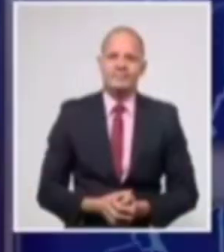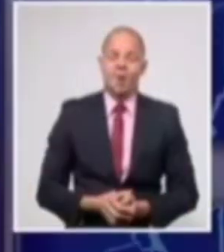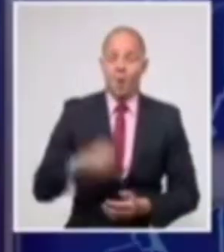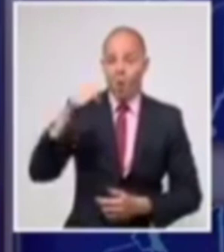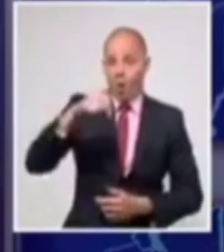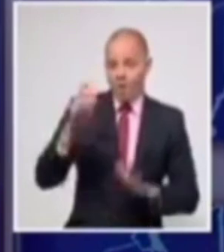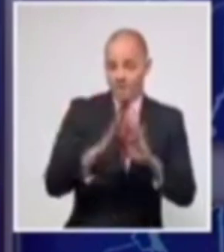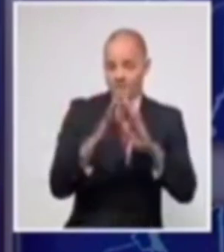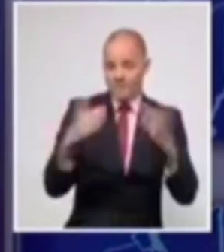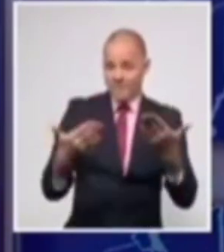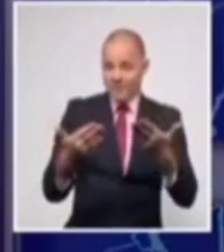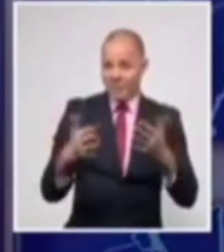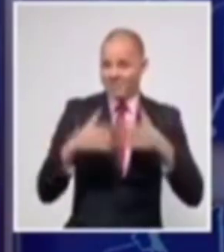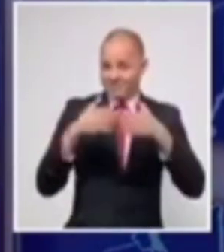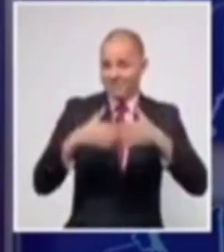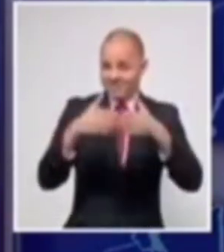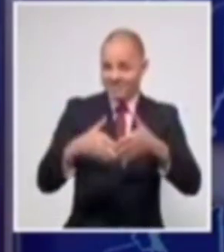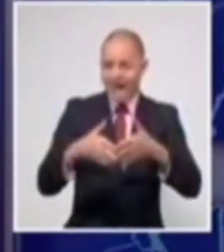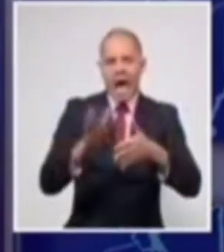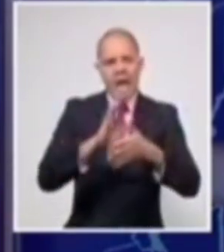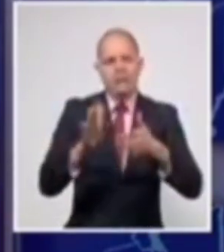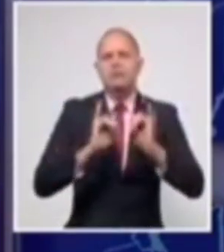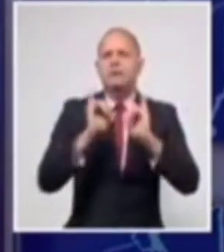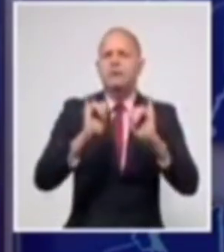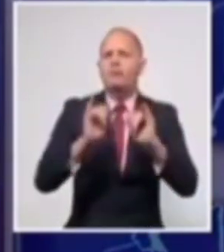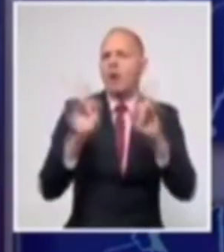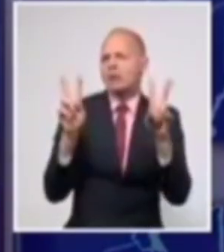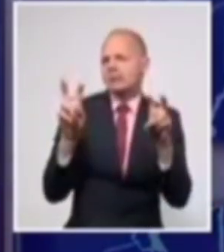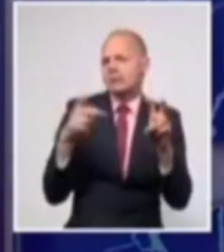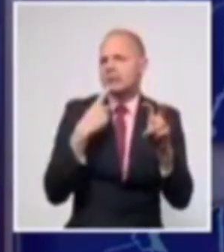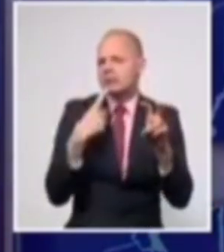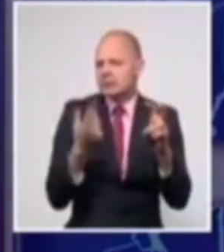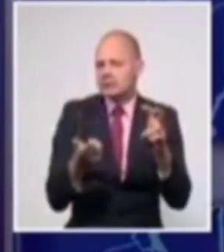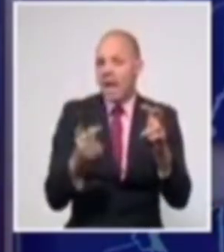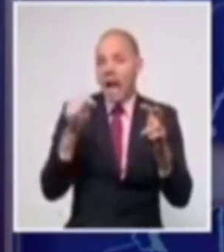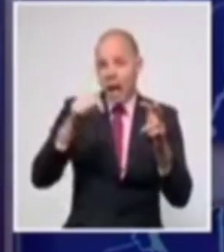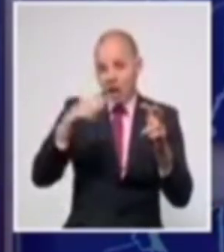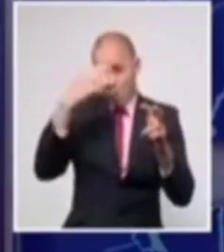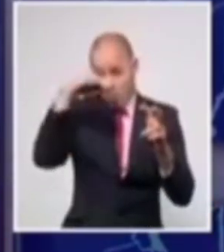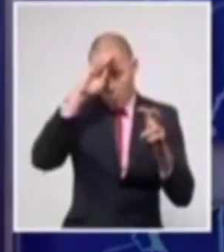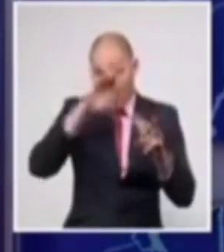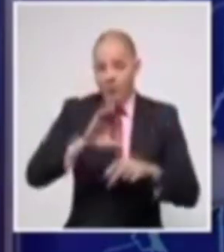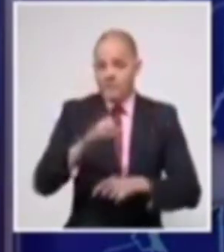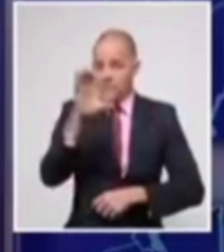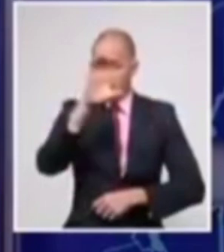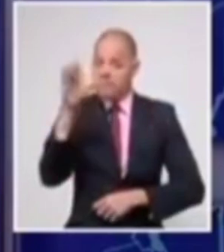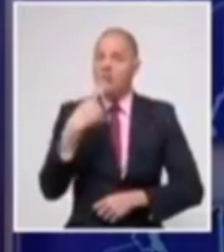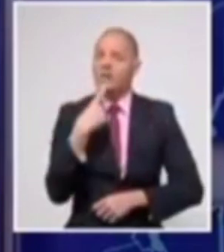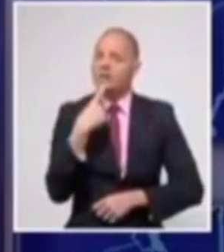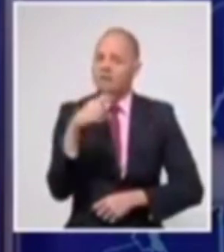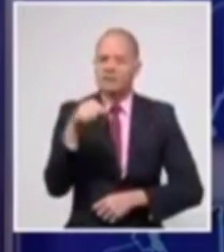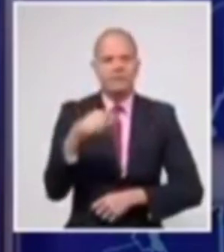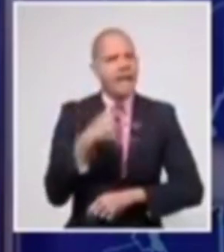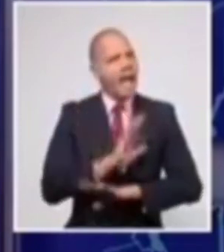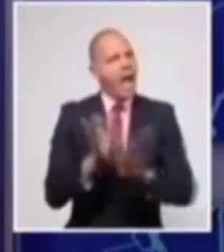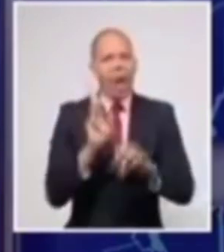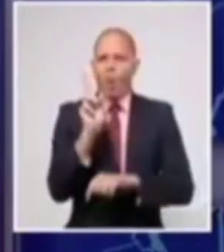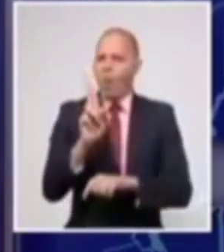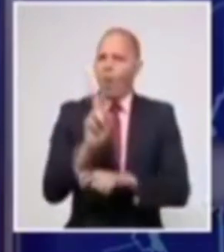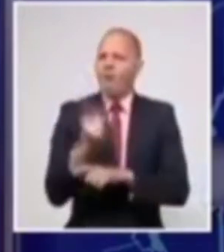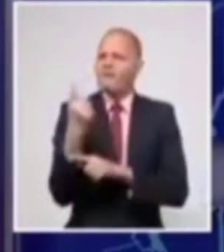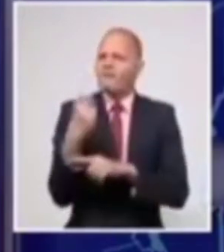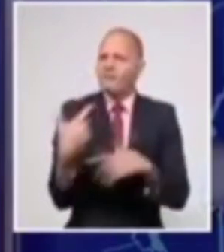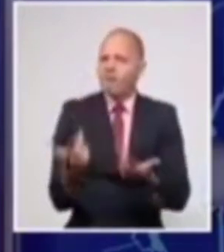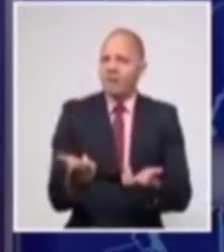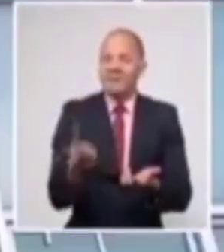unificación monetaria en el horizonte de cuba en el cual especialistas del banco central de cuba abordaron porque es un imperativo ir a esa condición